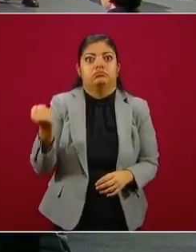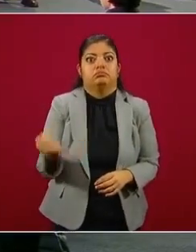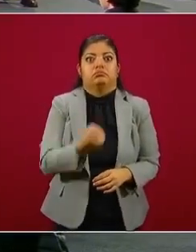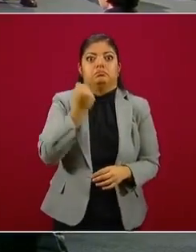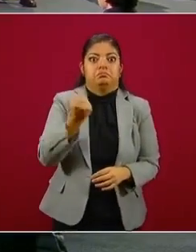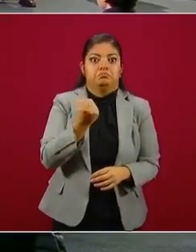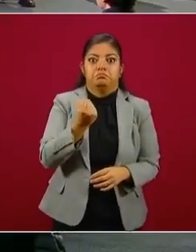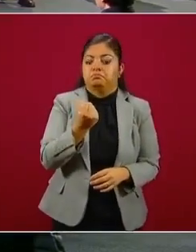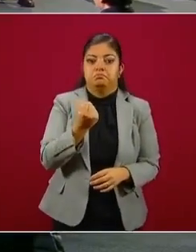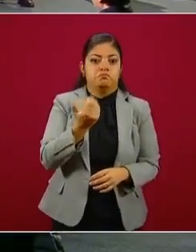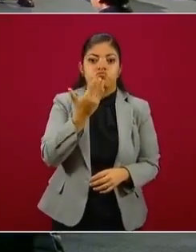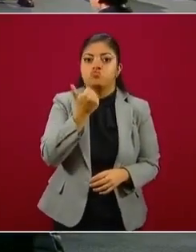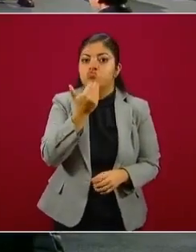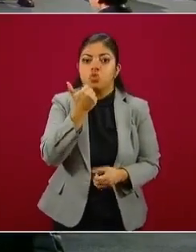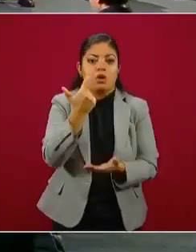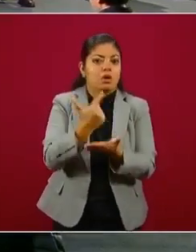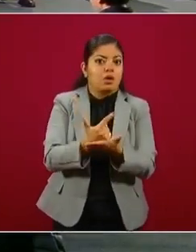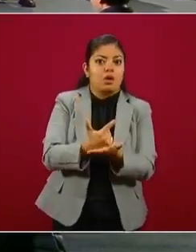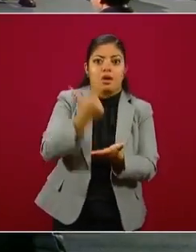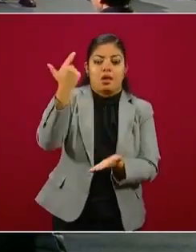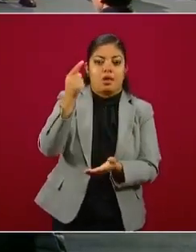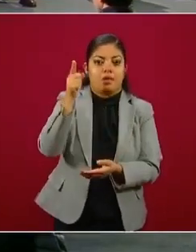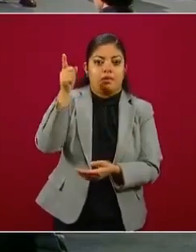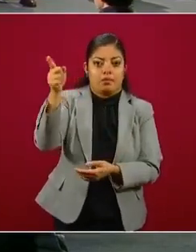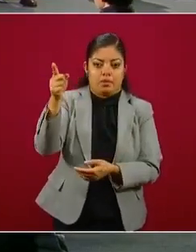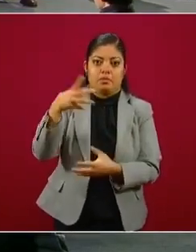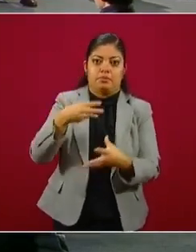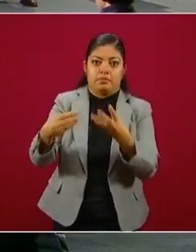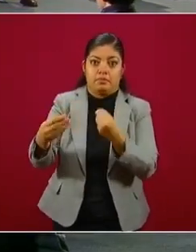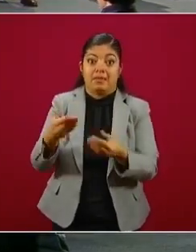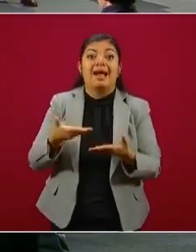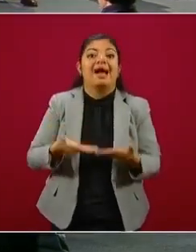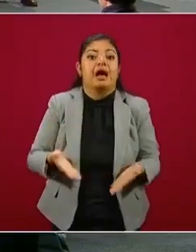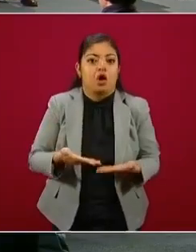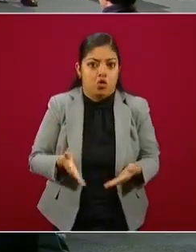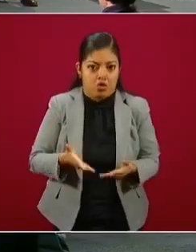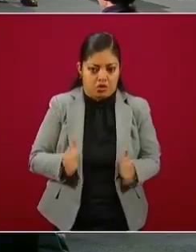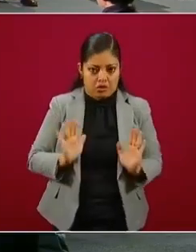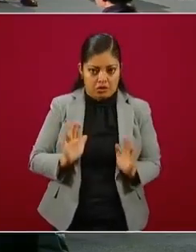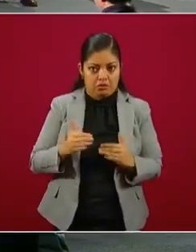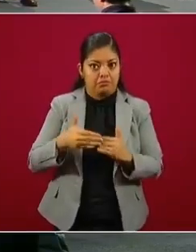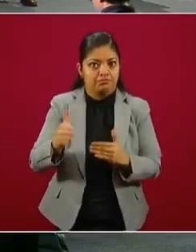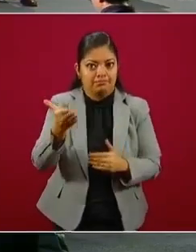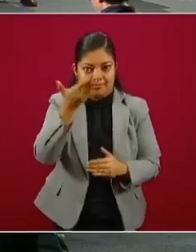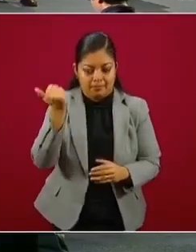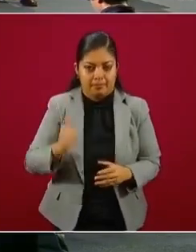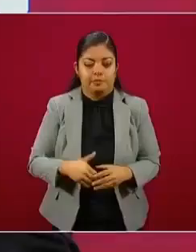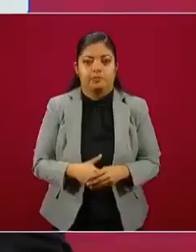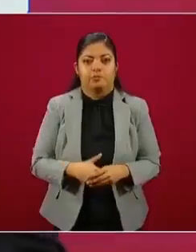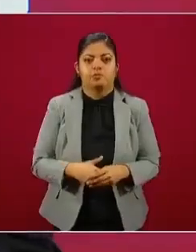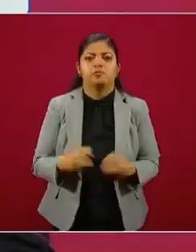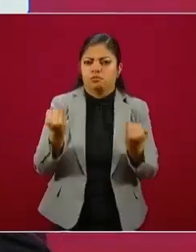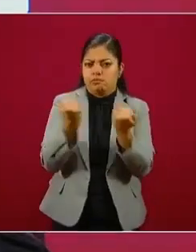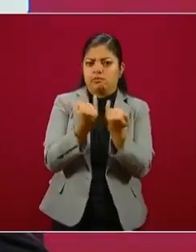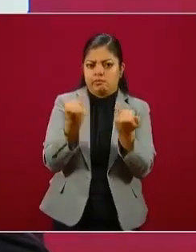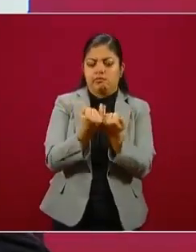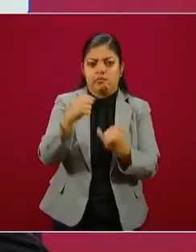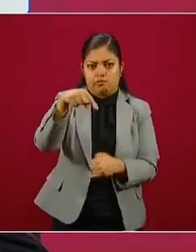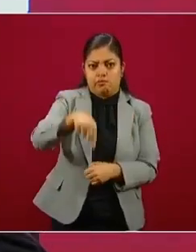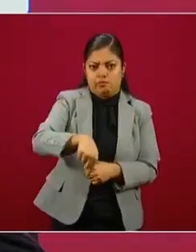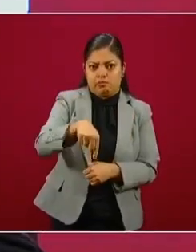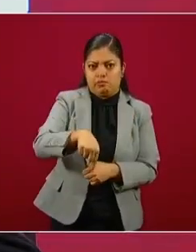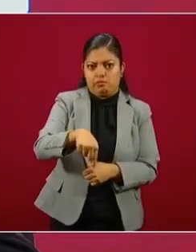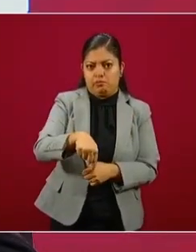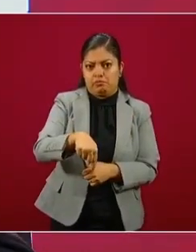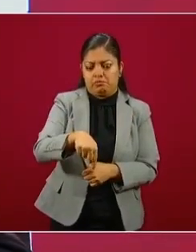fuerte hasta ahora. Lo mismo aquí, en nuestro